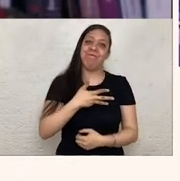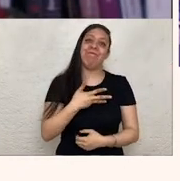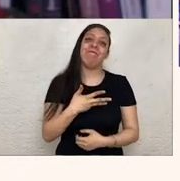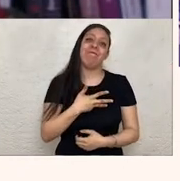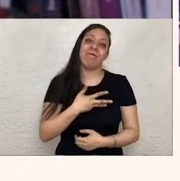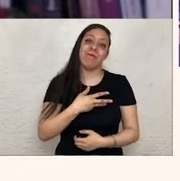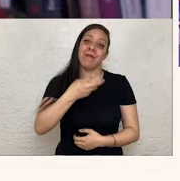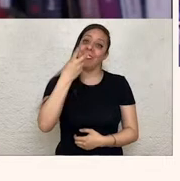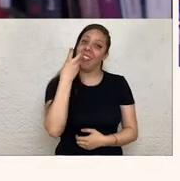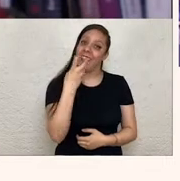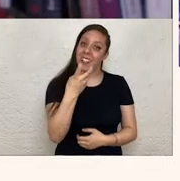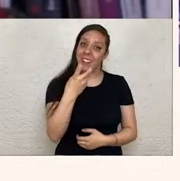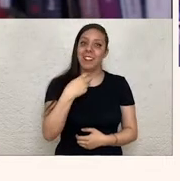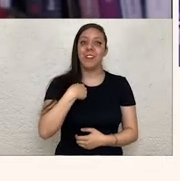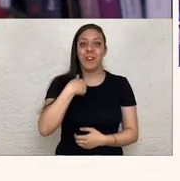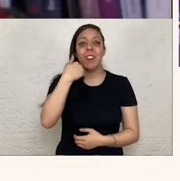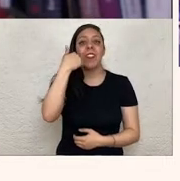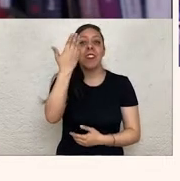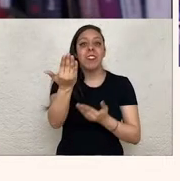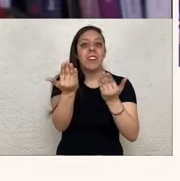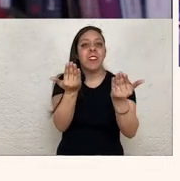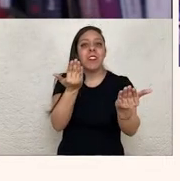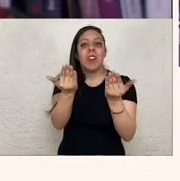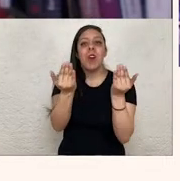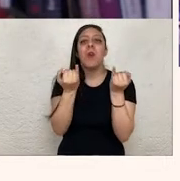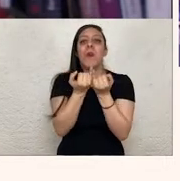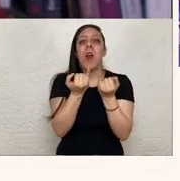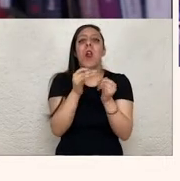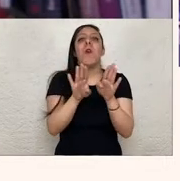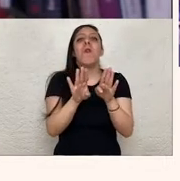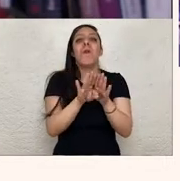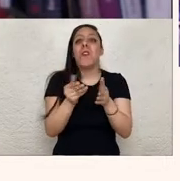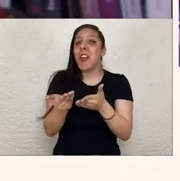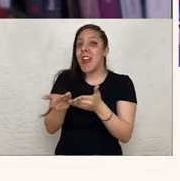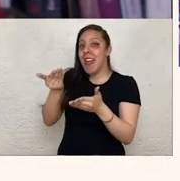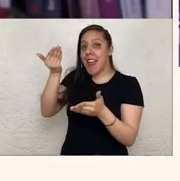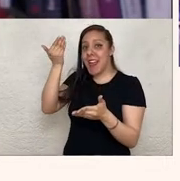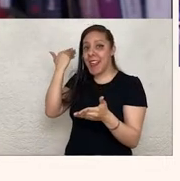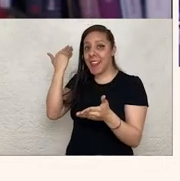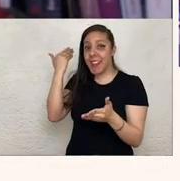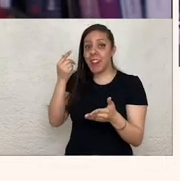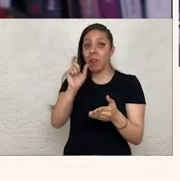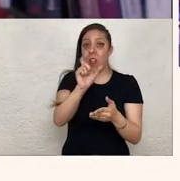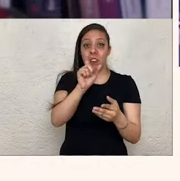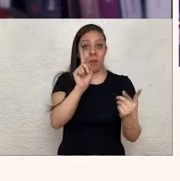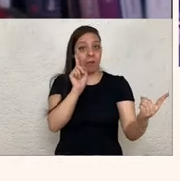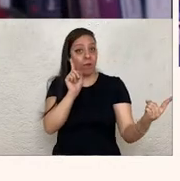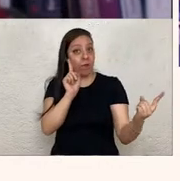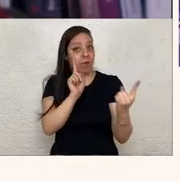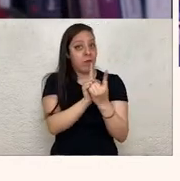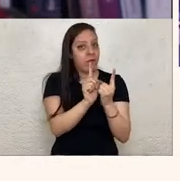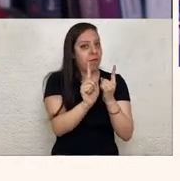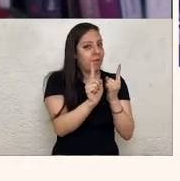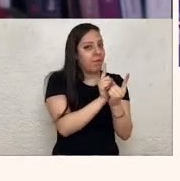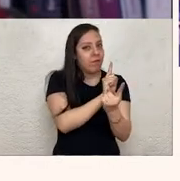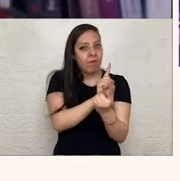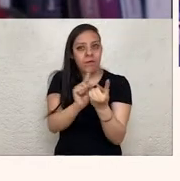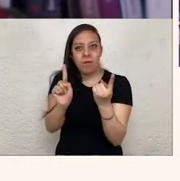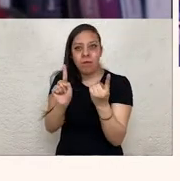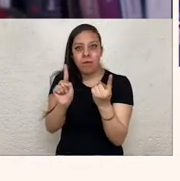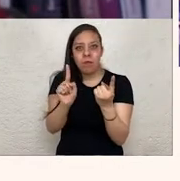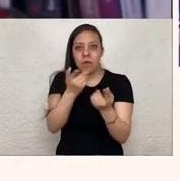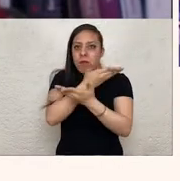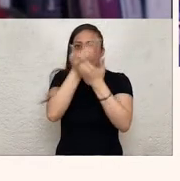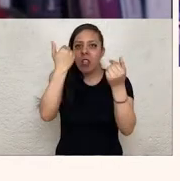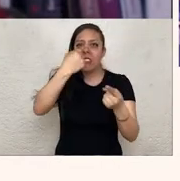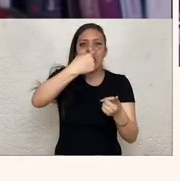con eso quiero decir que en aquel momento, en el momento del encuentro, en donde no se sabía mucho quién